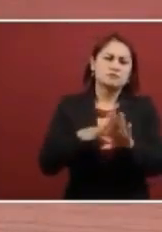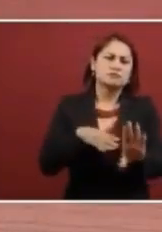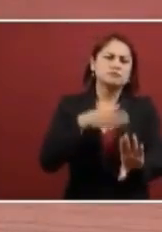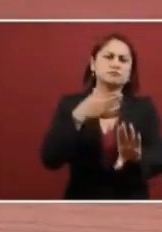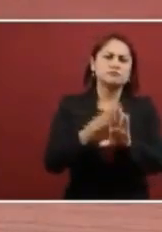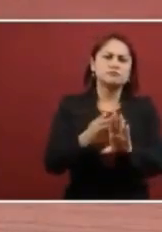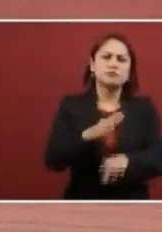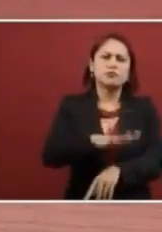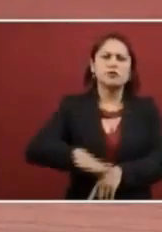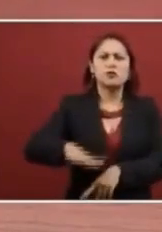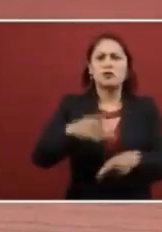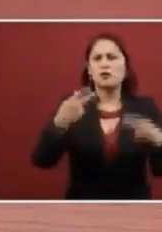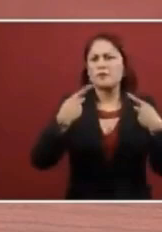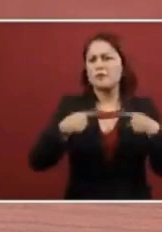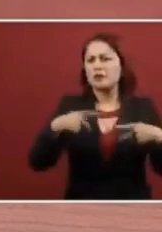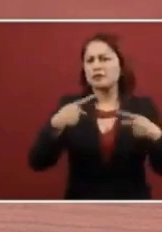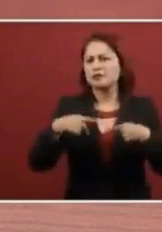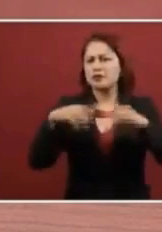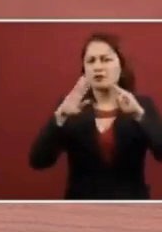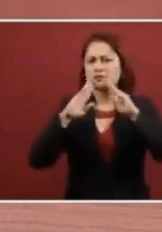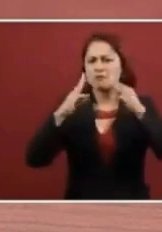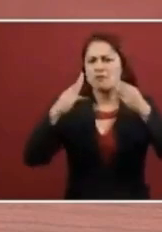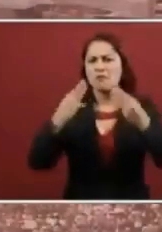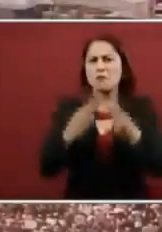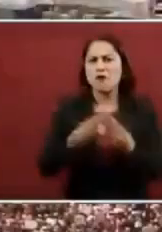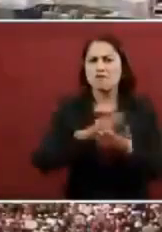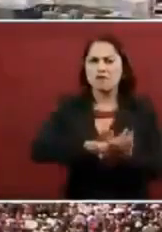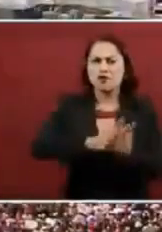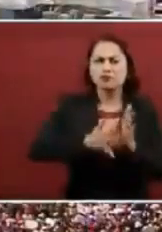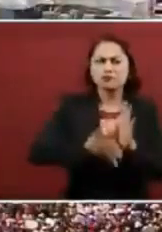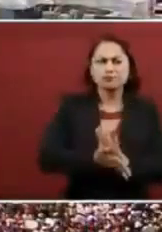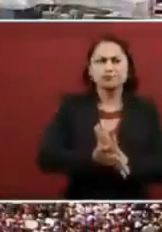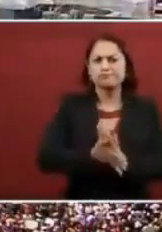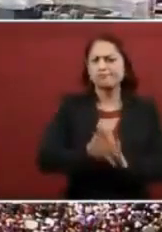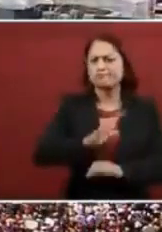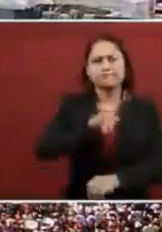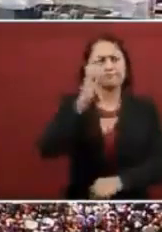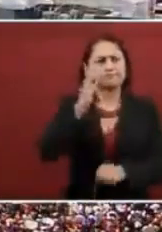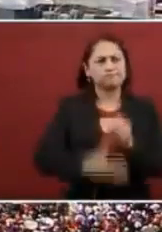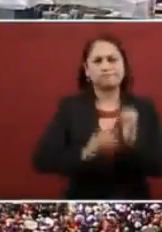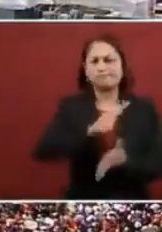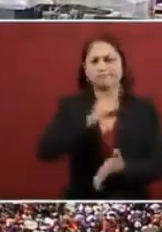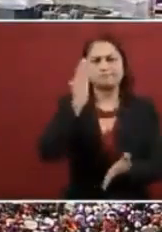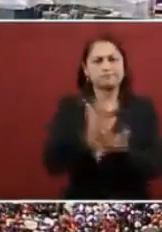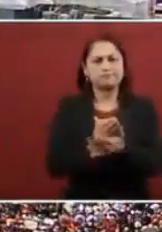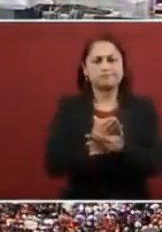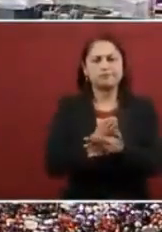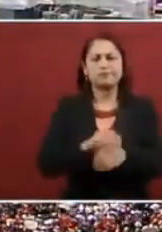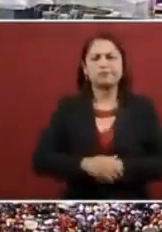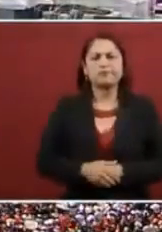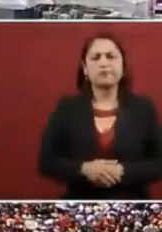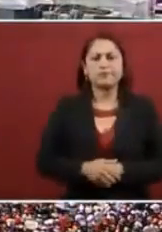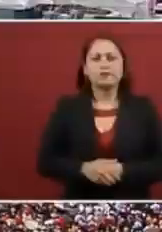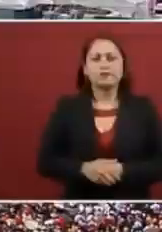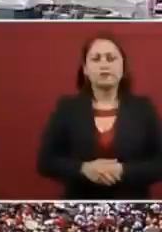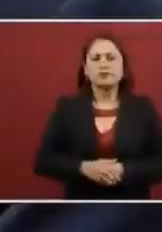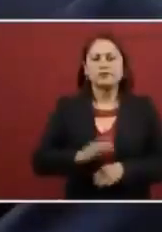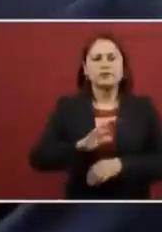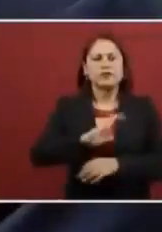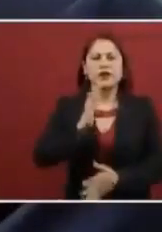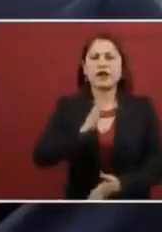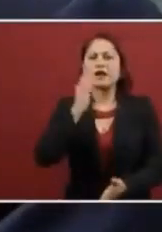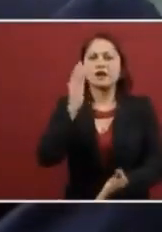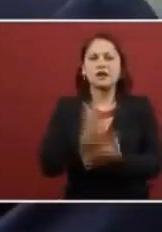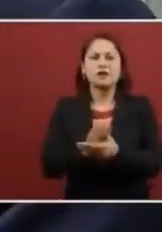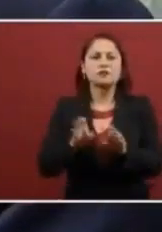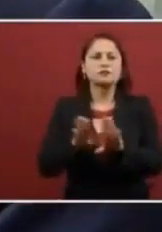delincuencia organizada ya no se permiten rayas ni